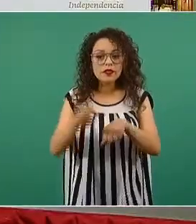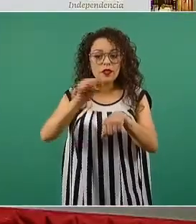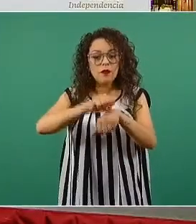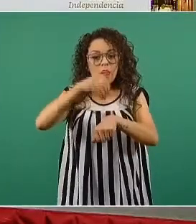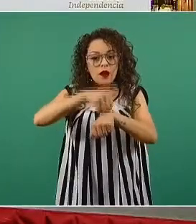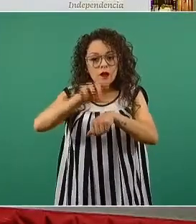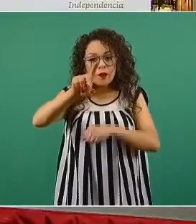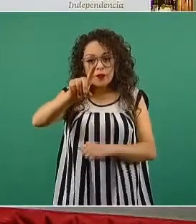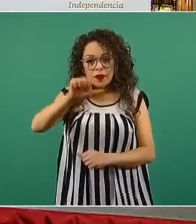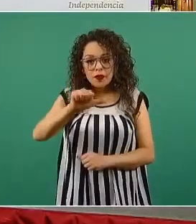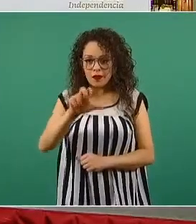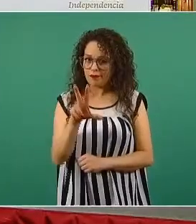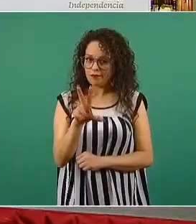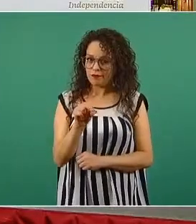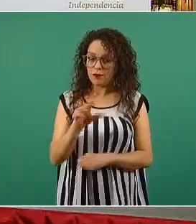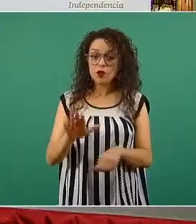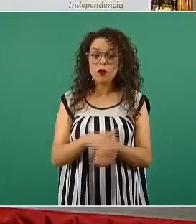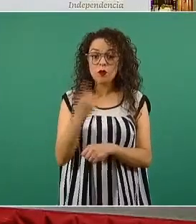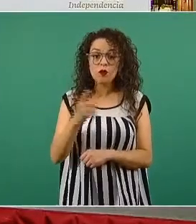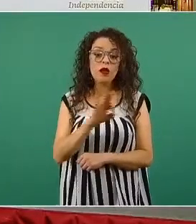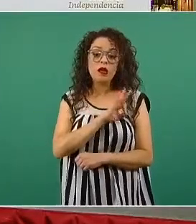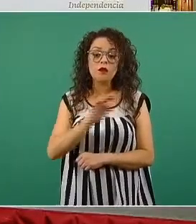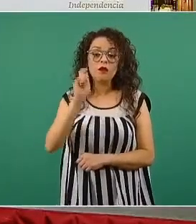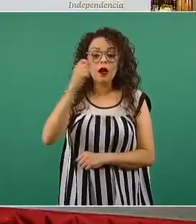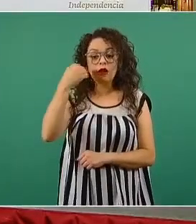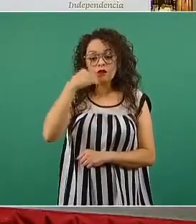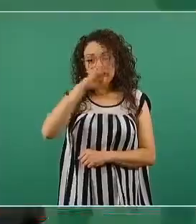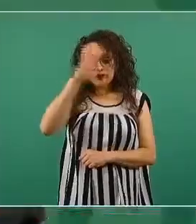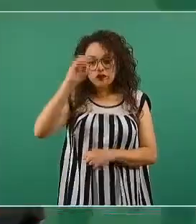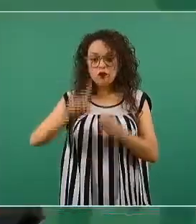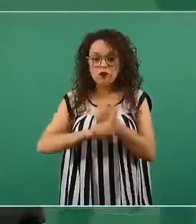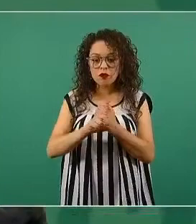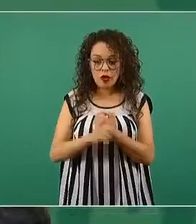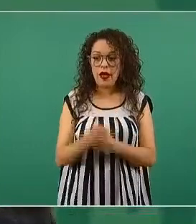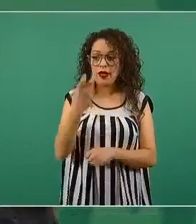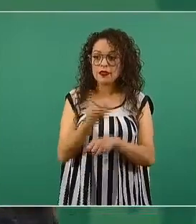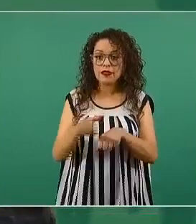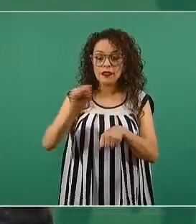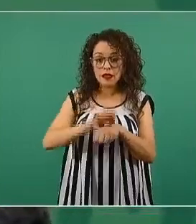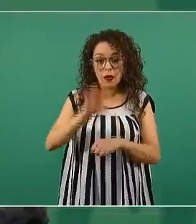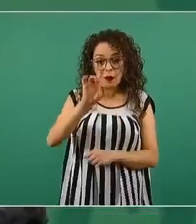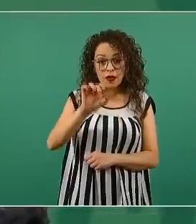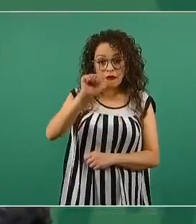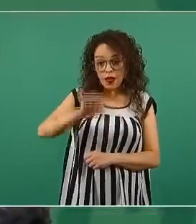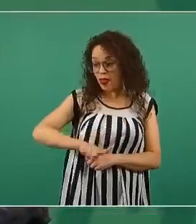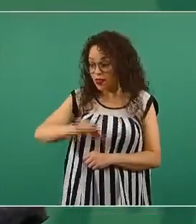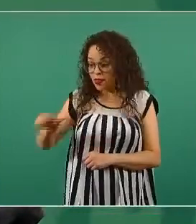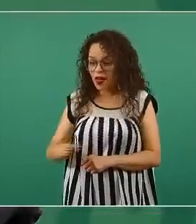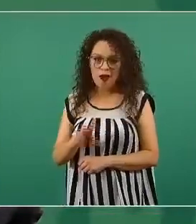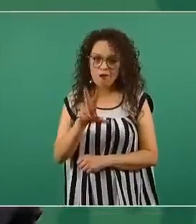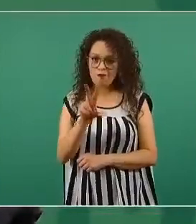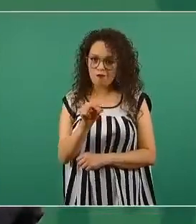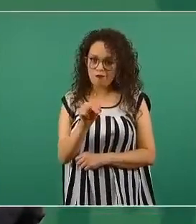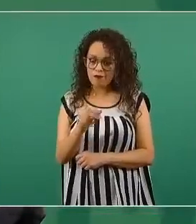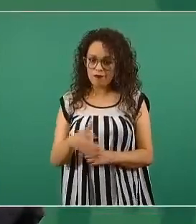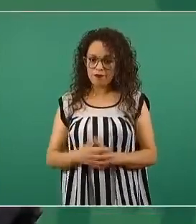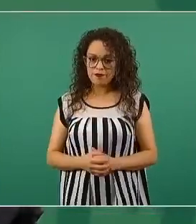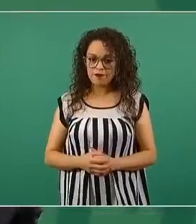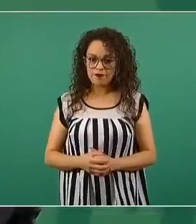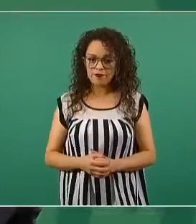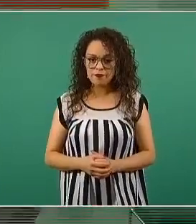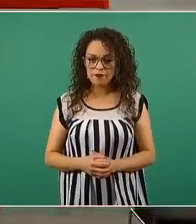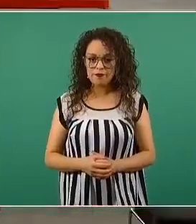cuestión de la fiebre y que puede desencadenar un trabajo de parto. No después de la semana 36, pero es una sugerencia relativa,